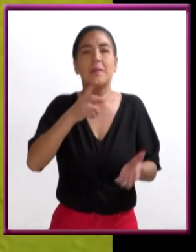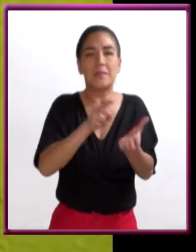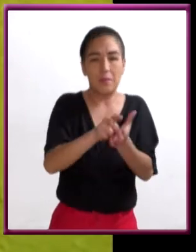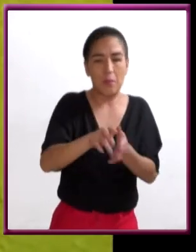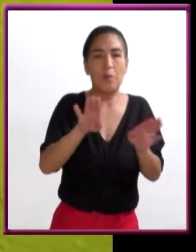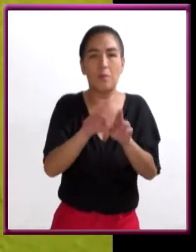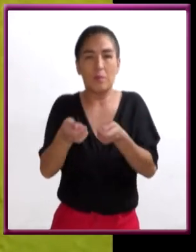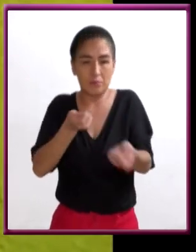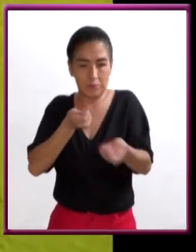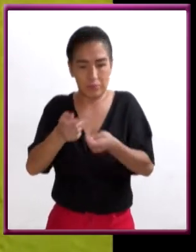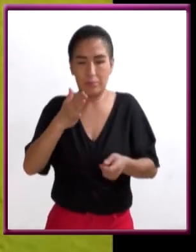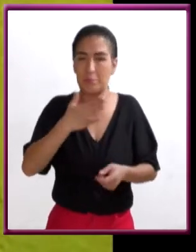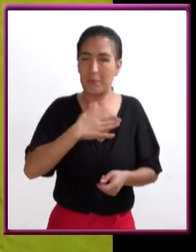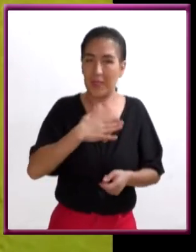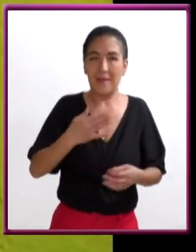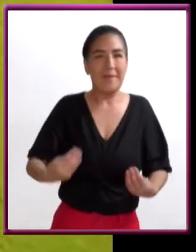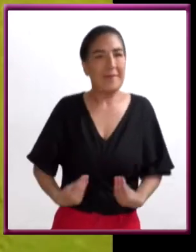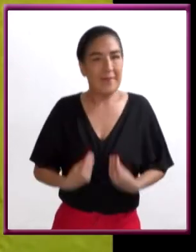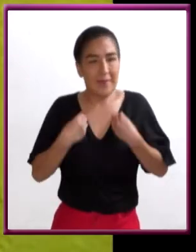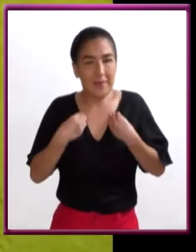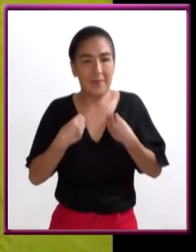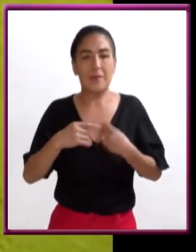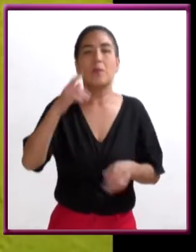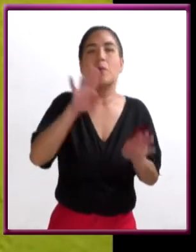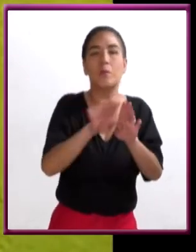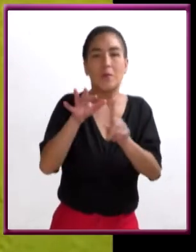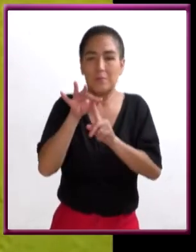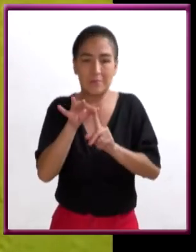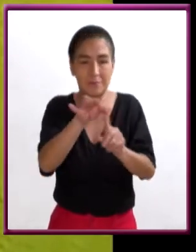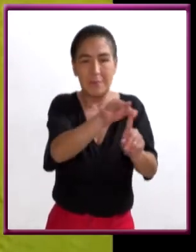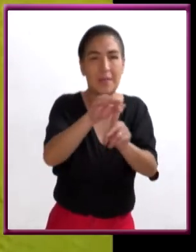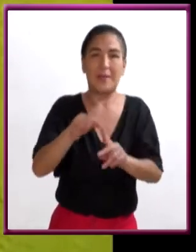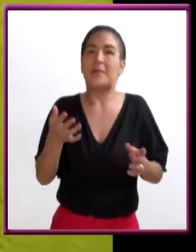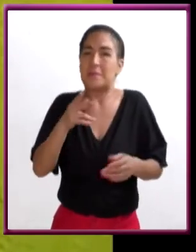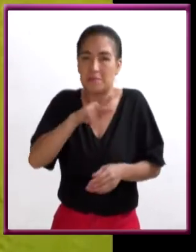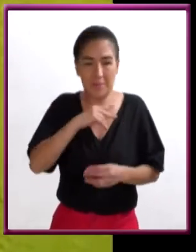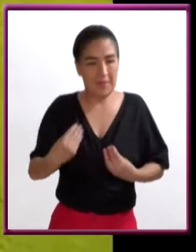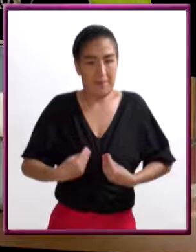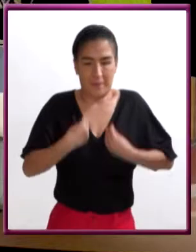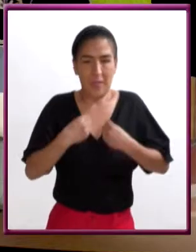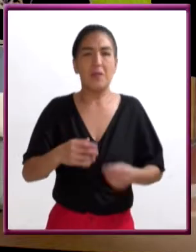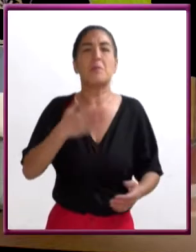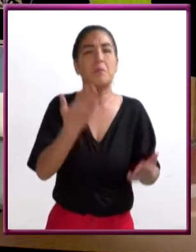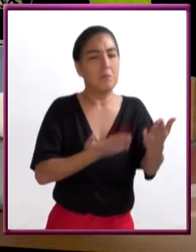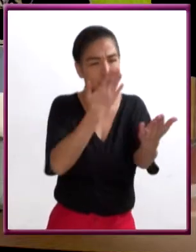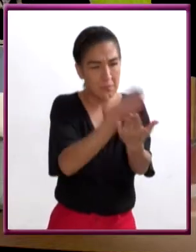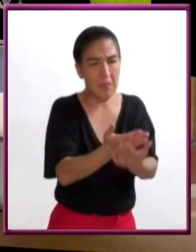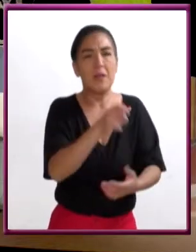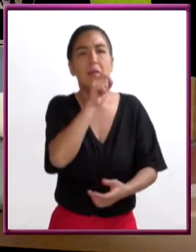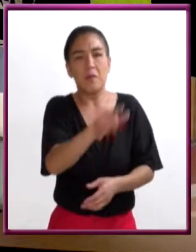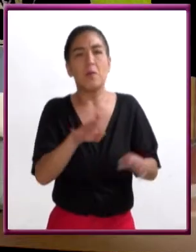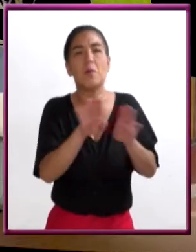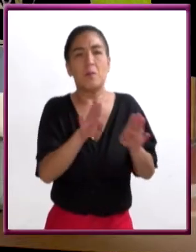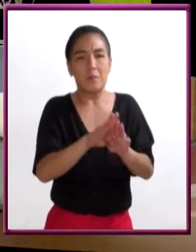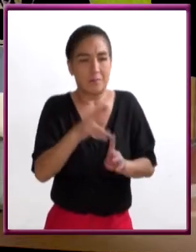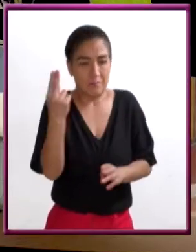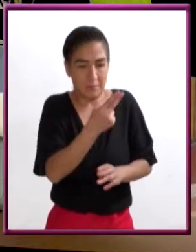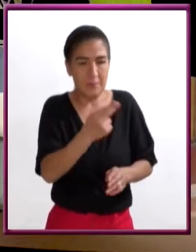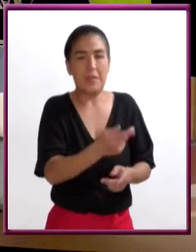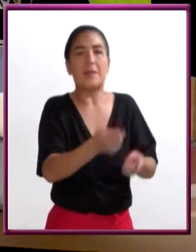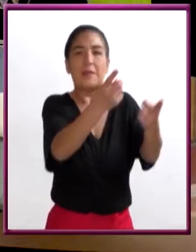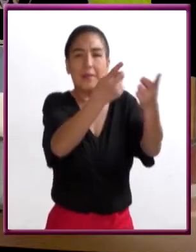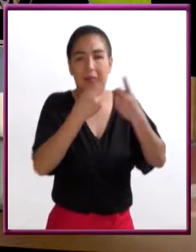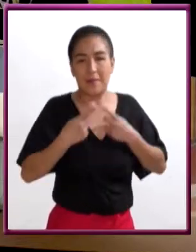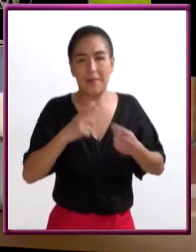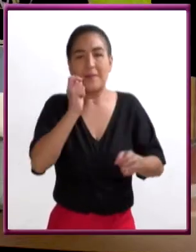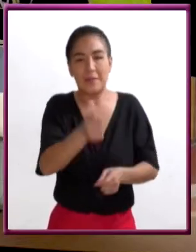a controlar y dirigir nuestra vida, a tener nuestras propias necesidades, a pedir que los demás respondan a